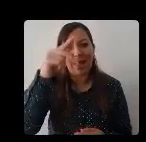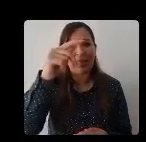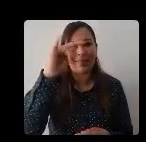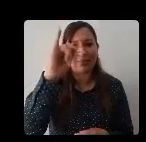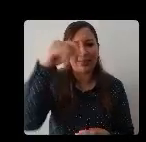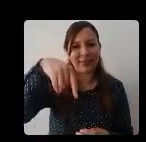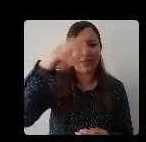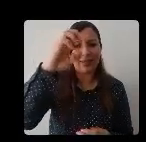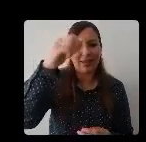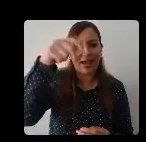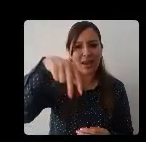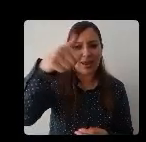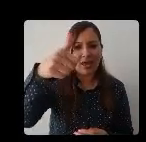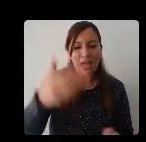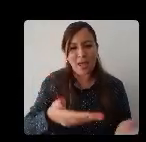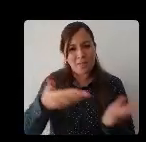es